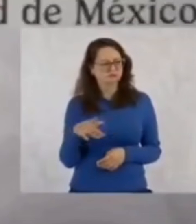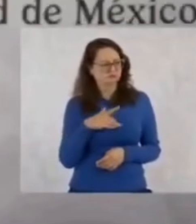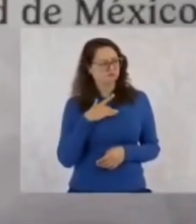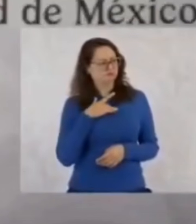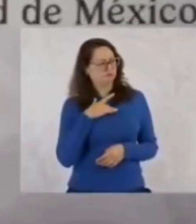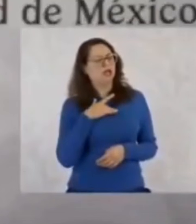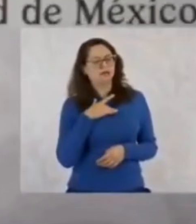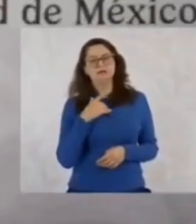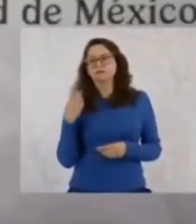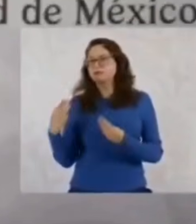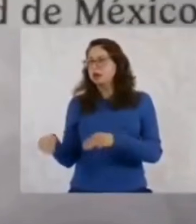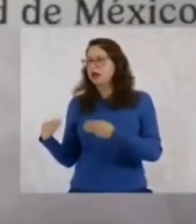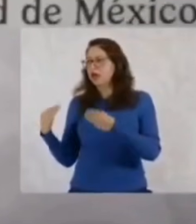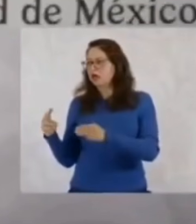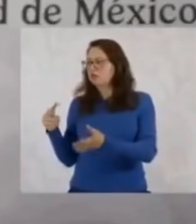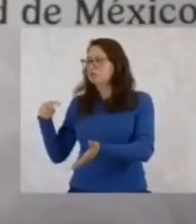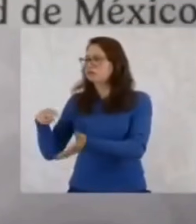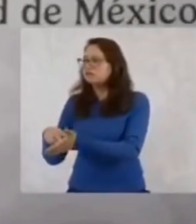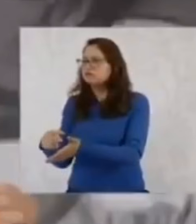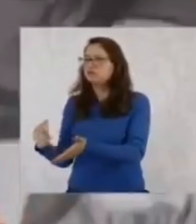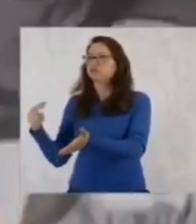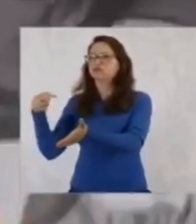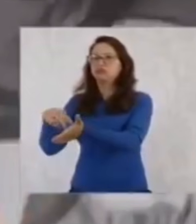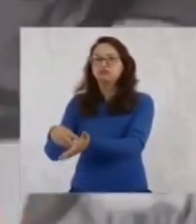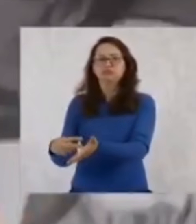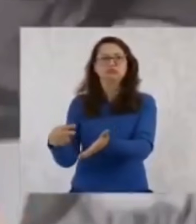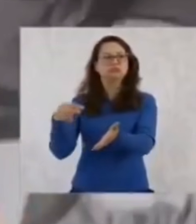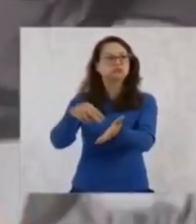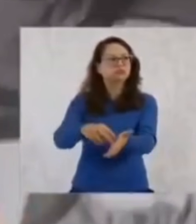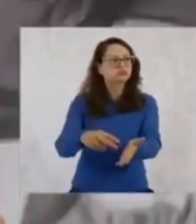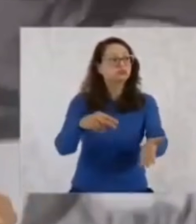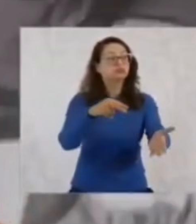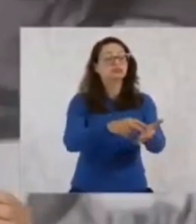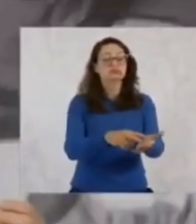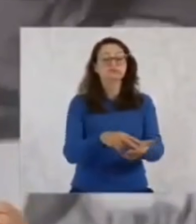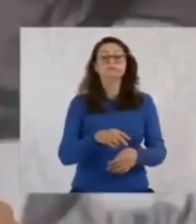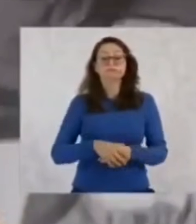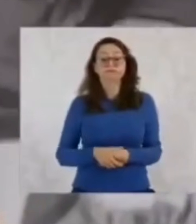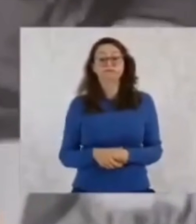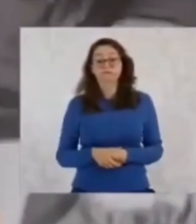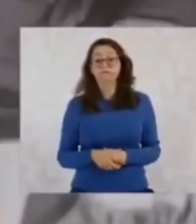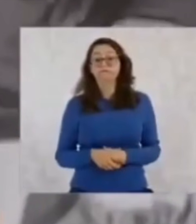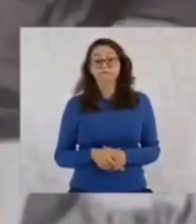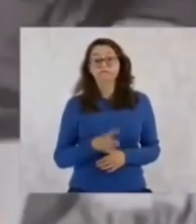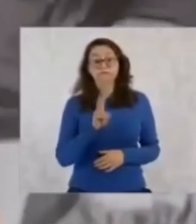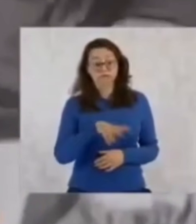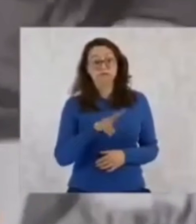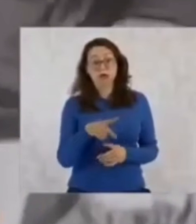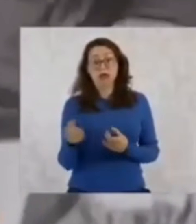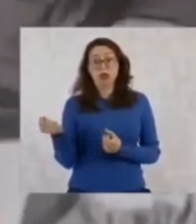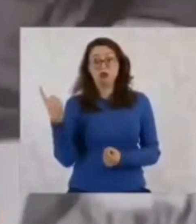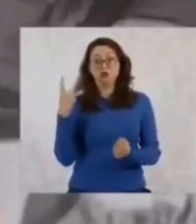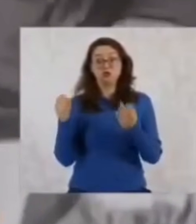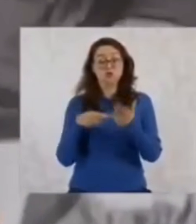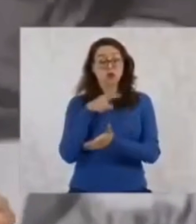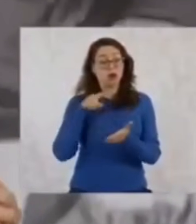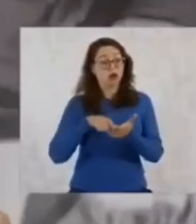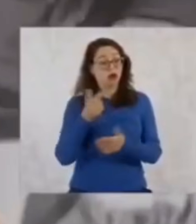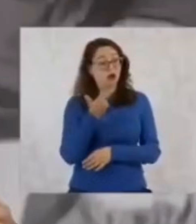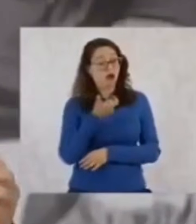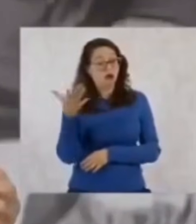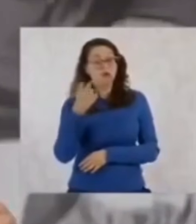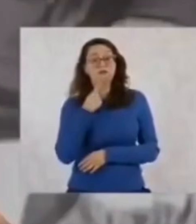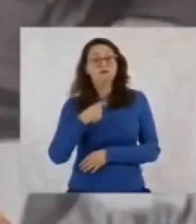a distintos lugares personalmente, aparte de lo que tiene Profeco. Me dijo, no, sí, en efecto, en algunos lugares está muy alto el precio